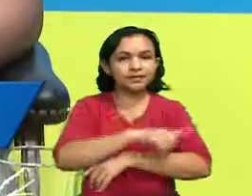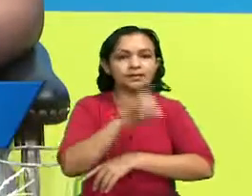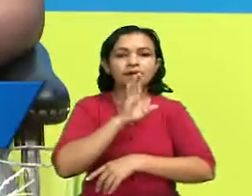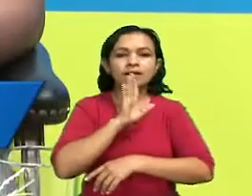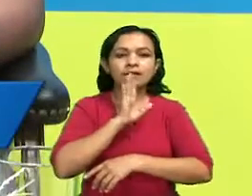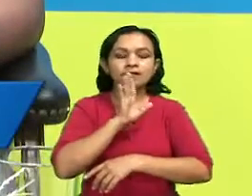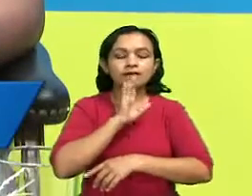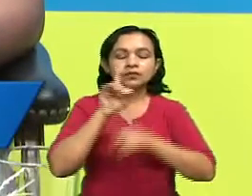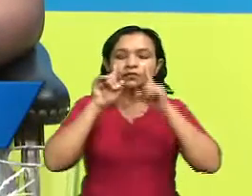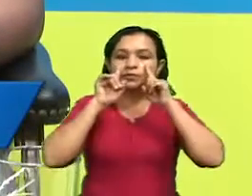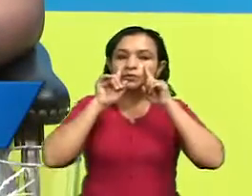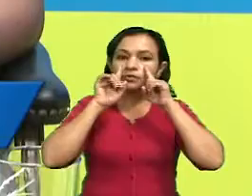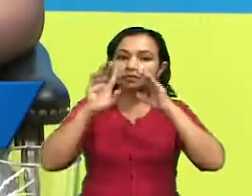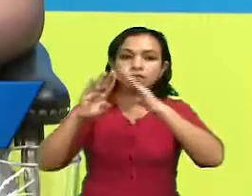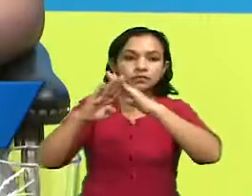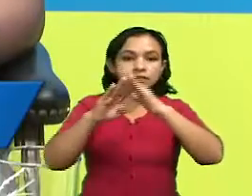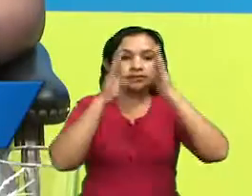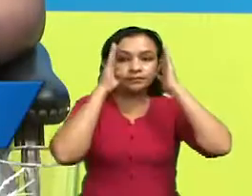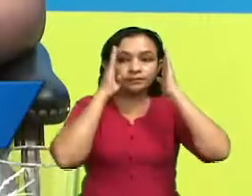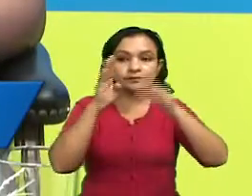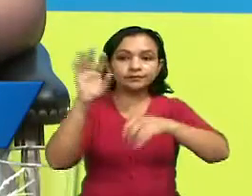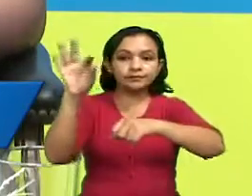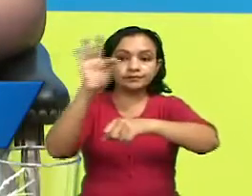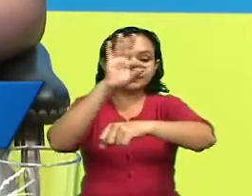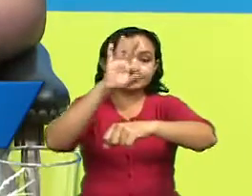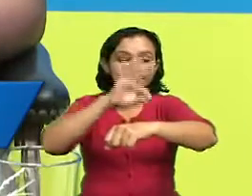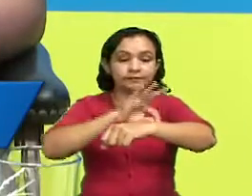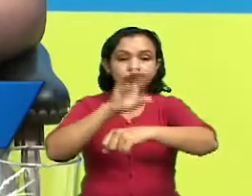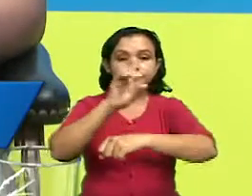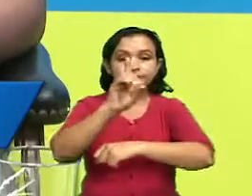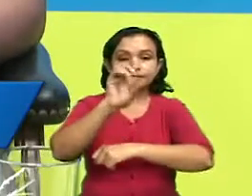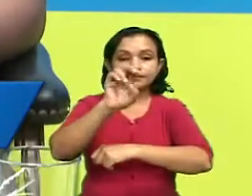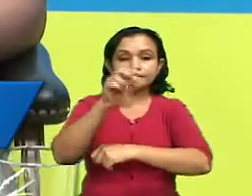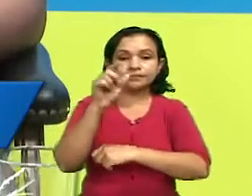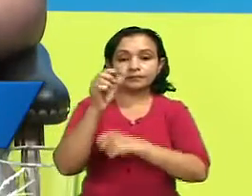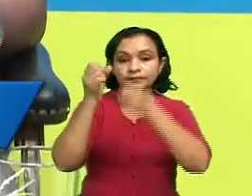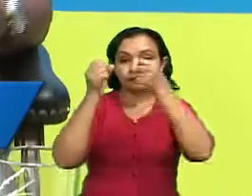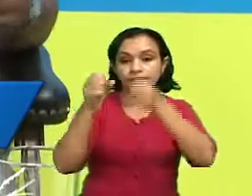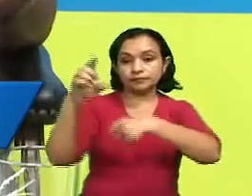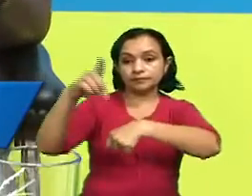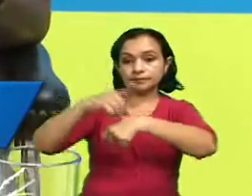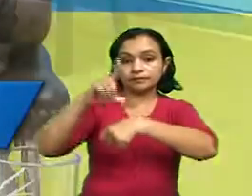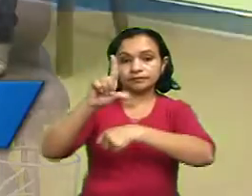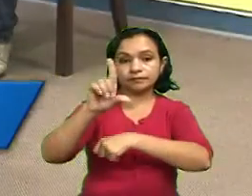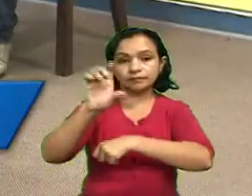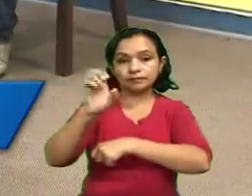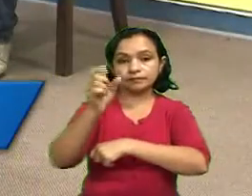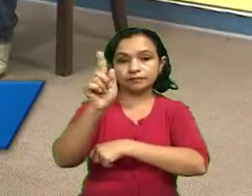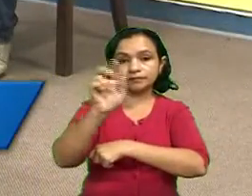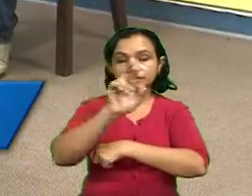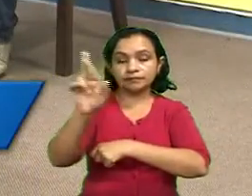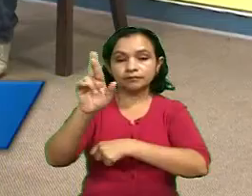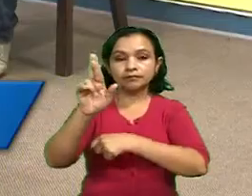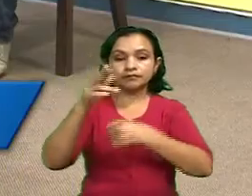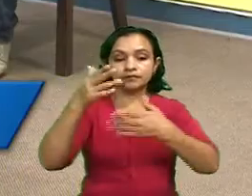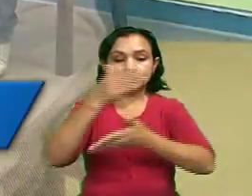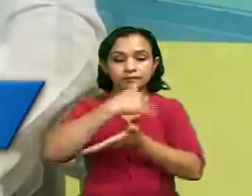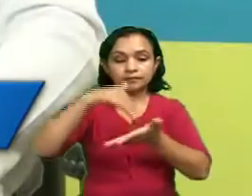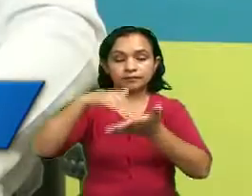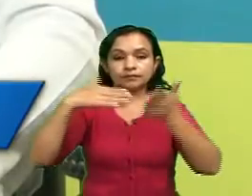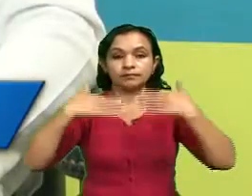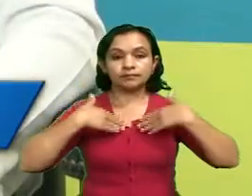hablando sobre la prevención y atención del dengue. Tenemos al doctor Lester López, quien es director del Centro de Salud Edgar